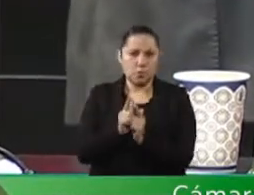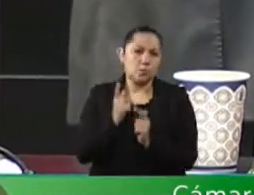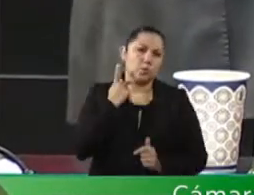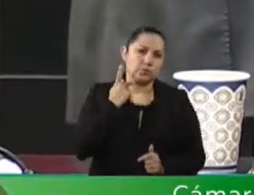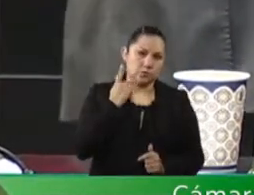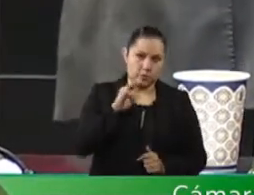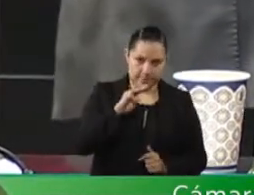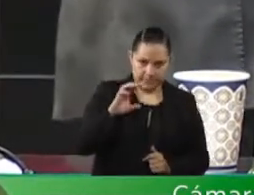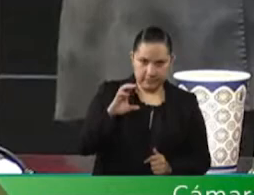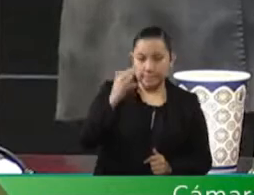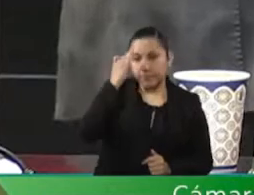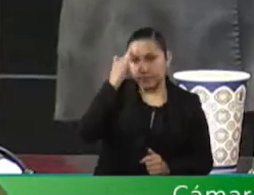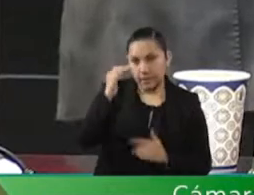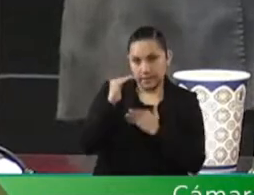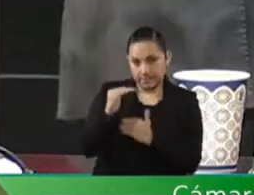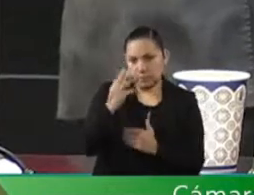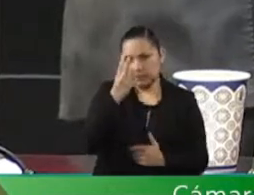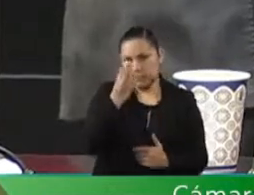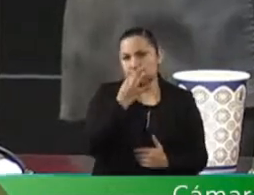hasta por 3 minutos.